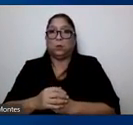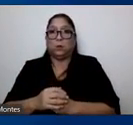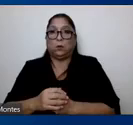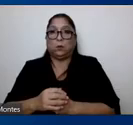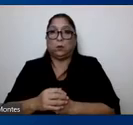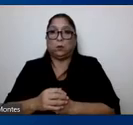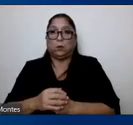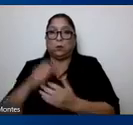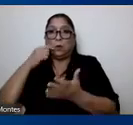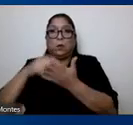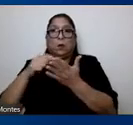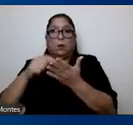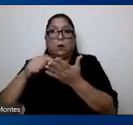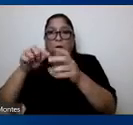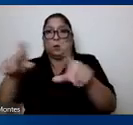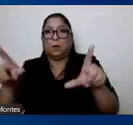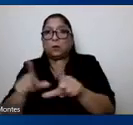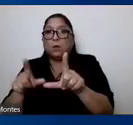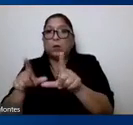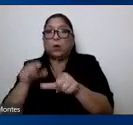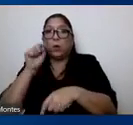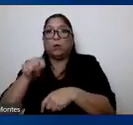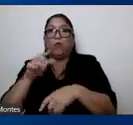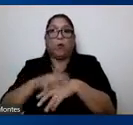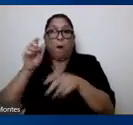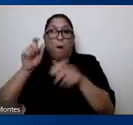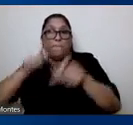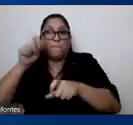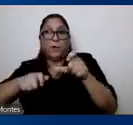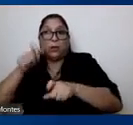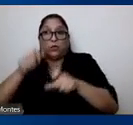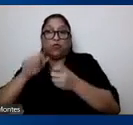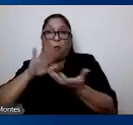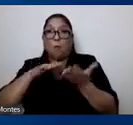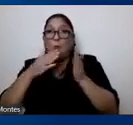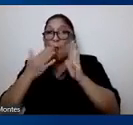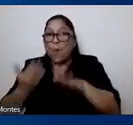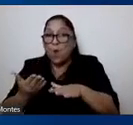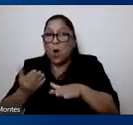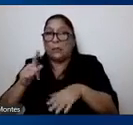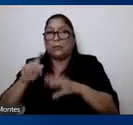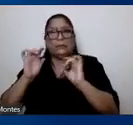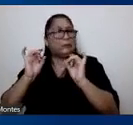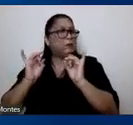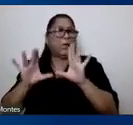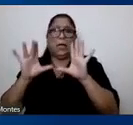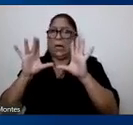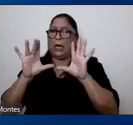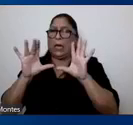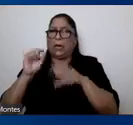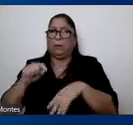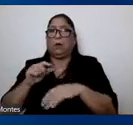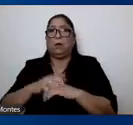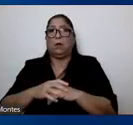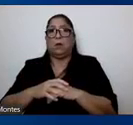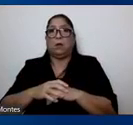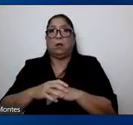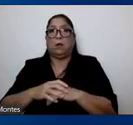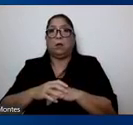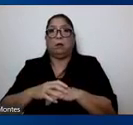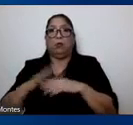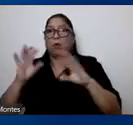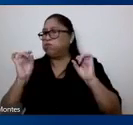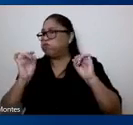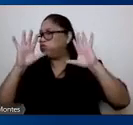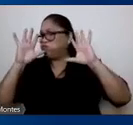recogidos despacio. Ellos fueron pues victimados, encontraron una muerte trágica, en una conmoción